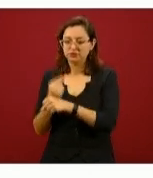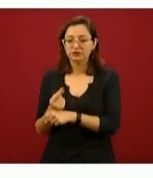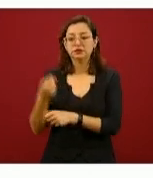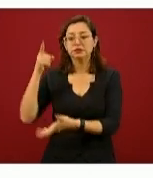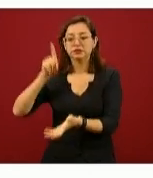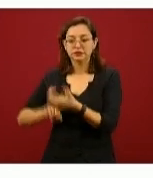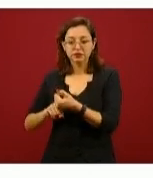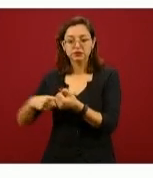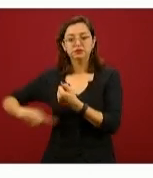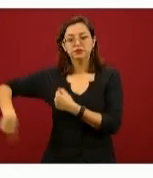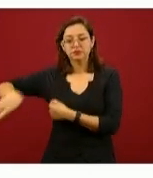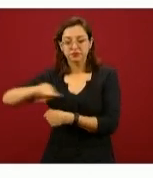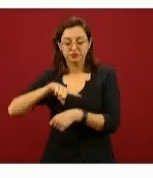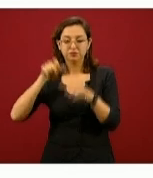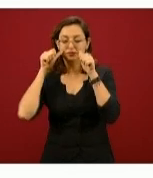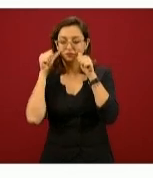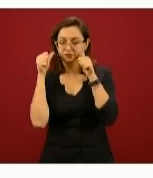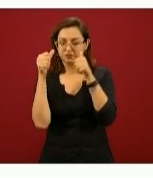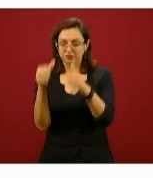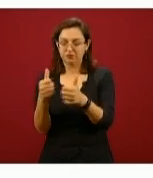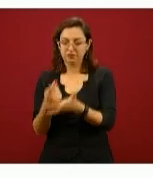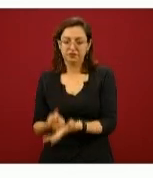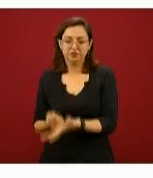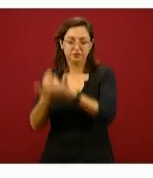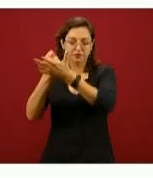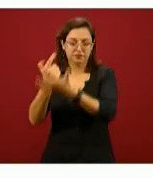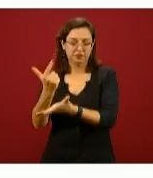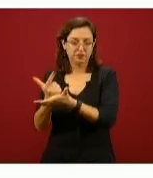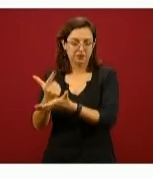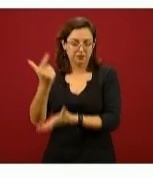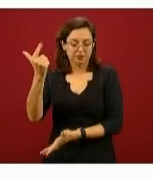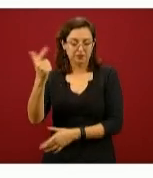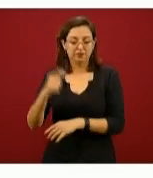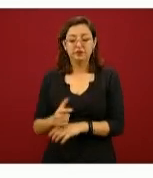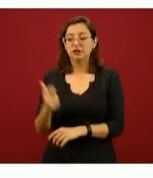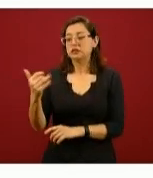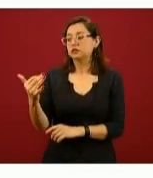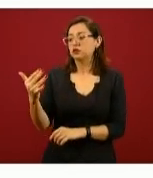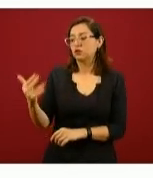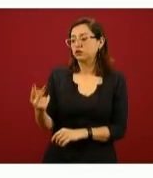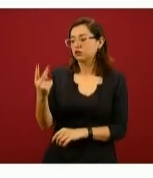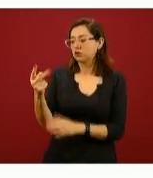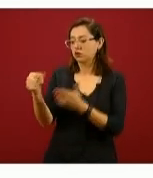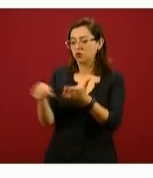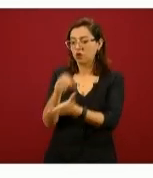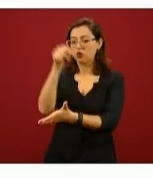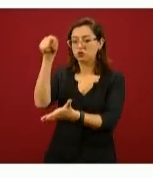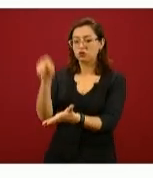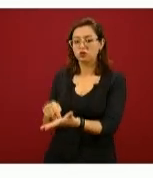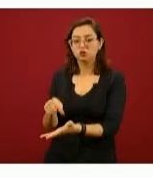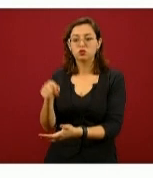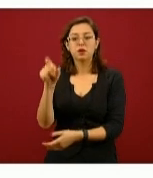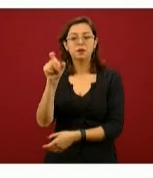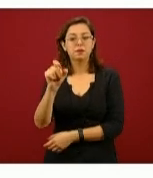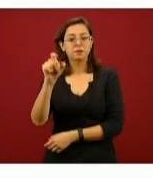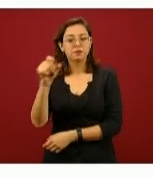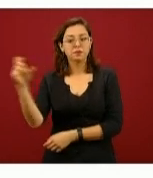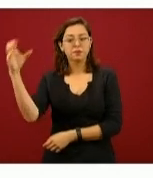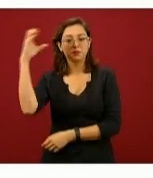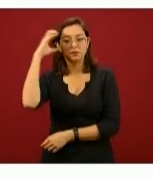den terapia intensiva. En cada una de estas 52 instalaciones tendremos 20